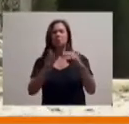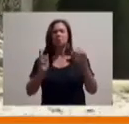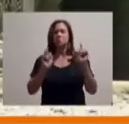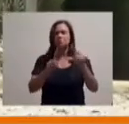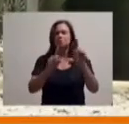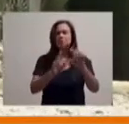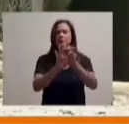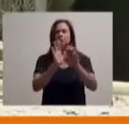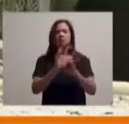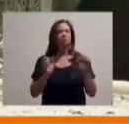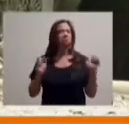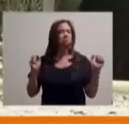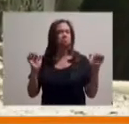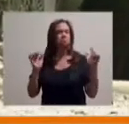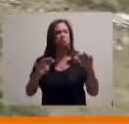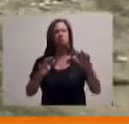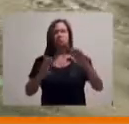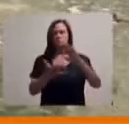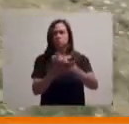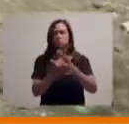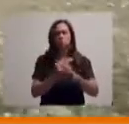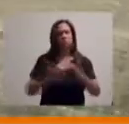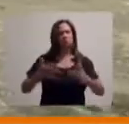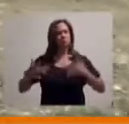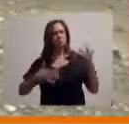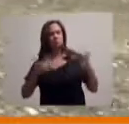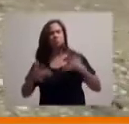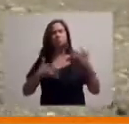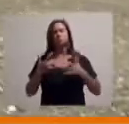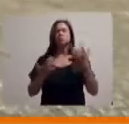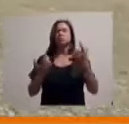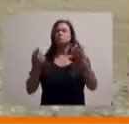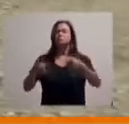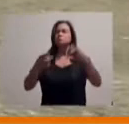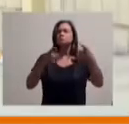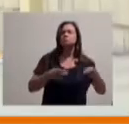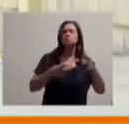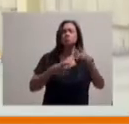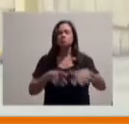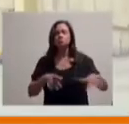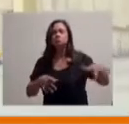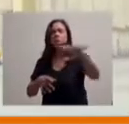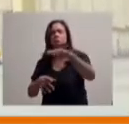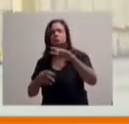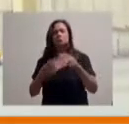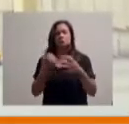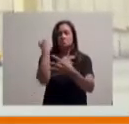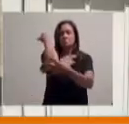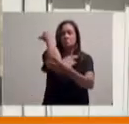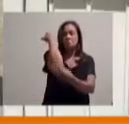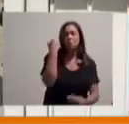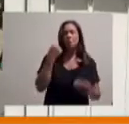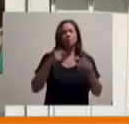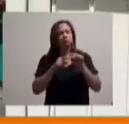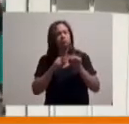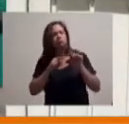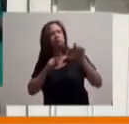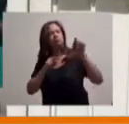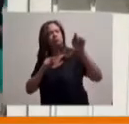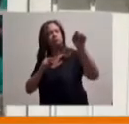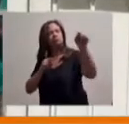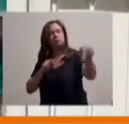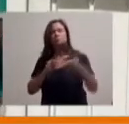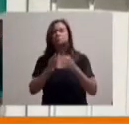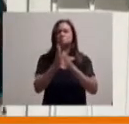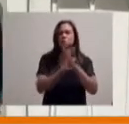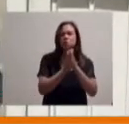apoyaron la campaña. Pero eso no lo vamos a ver ahora. Ojalá en 4 años o en 8 años estemos investigando ese tipo de casos. De todas